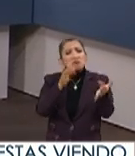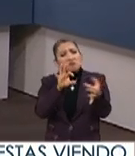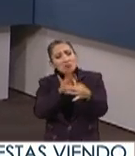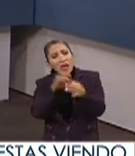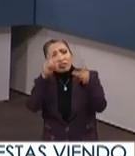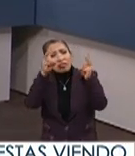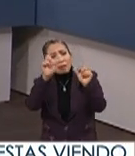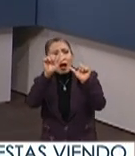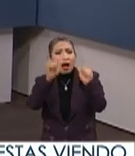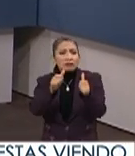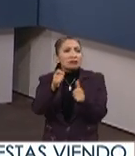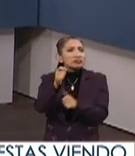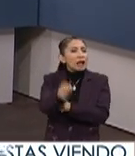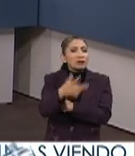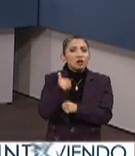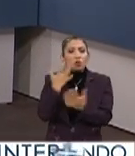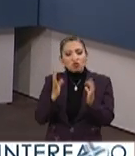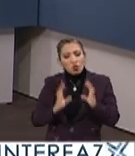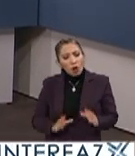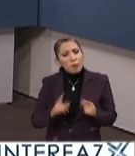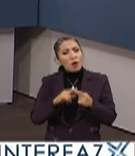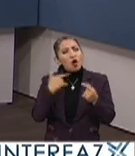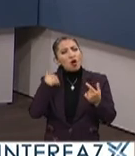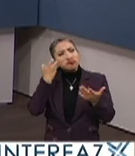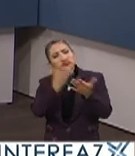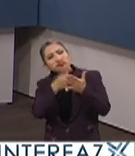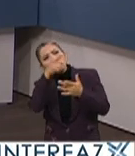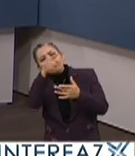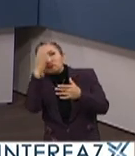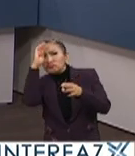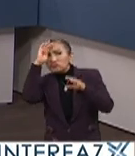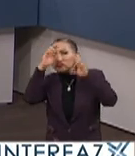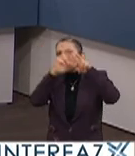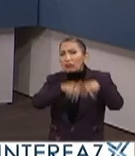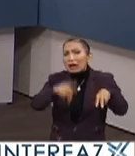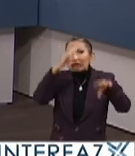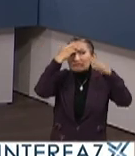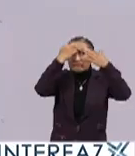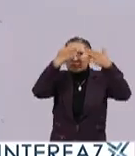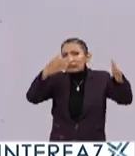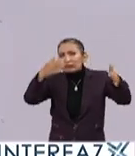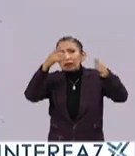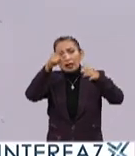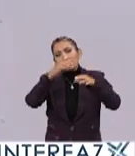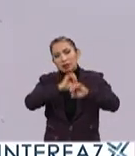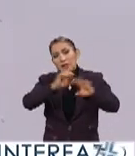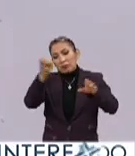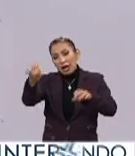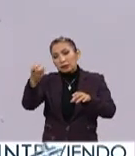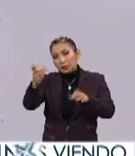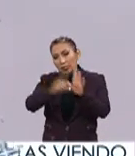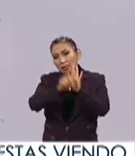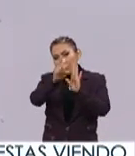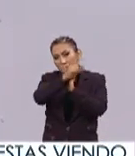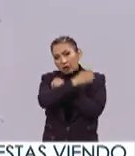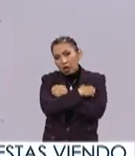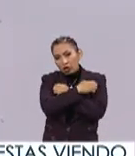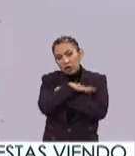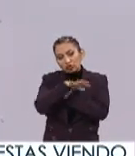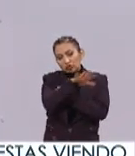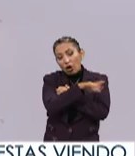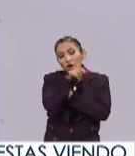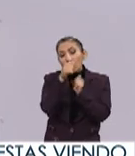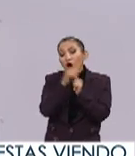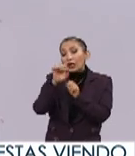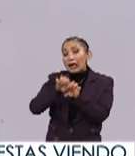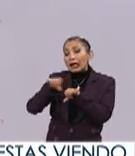Vincularse al tema del arte tiene que ver con el cuerpo, con la crítica, con la reflexión, con la conciencia, y bueno, para eso está en el Departamento de Educación,